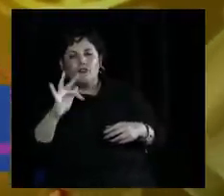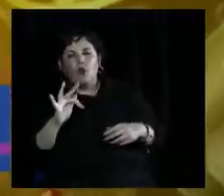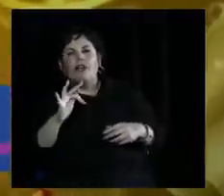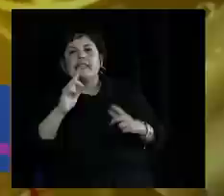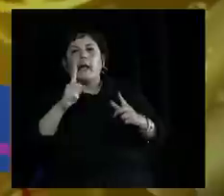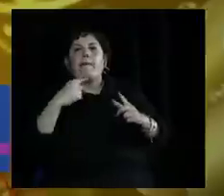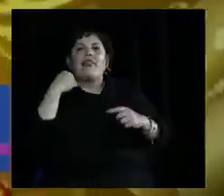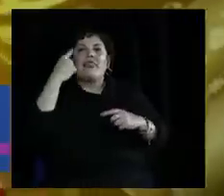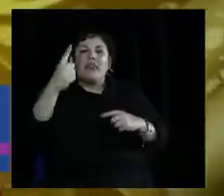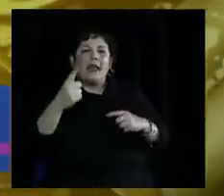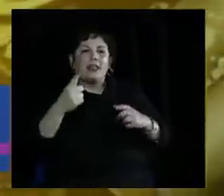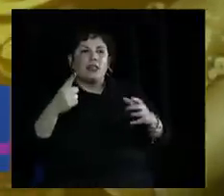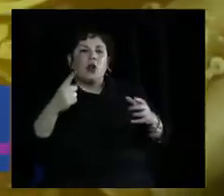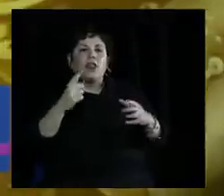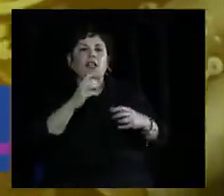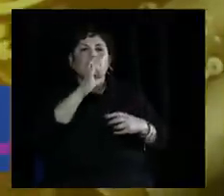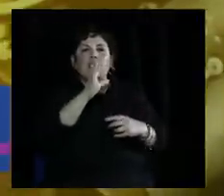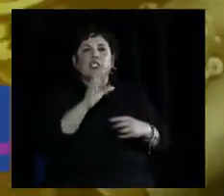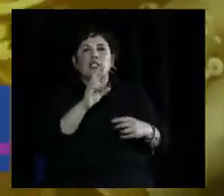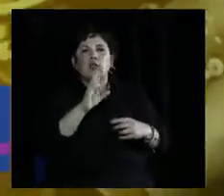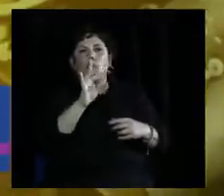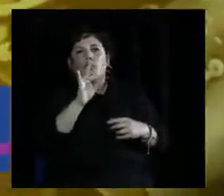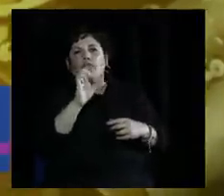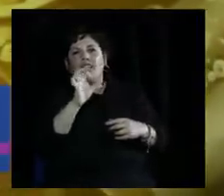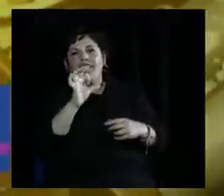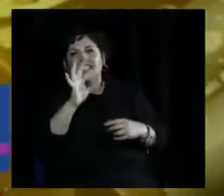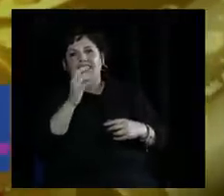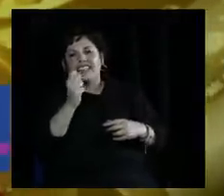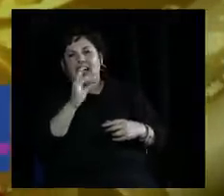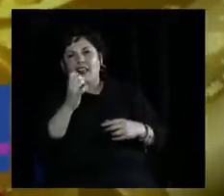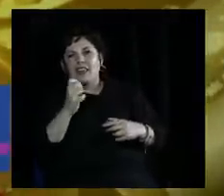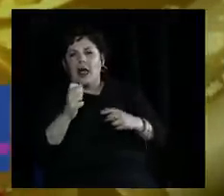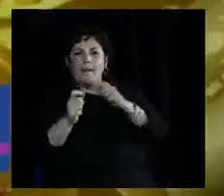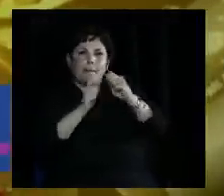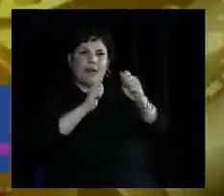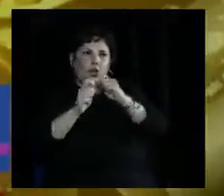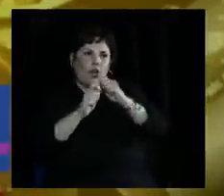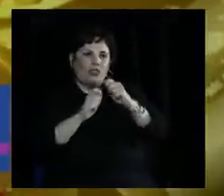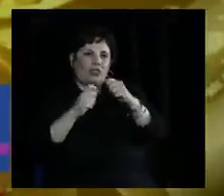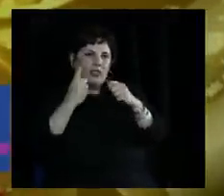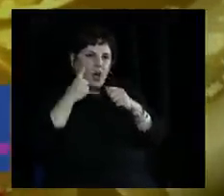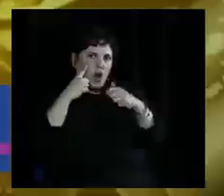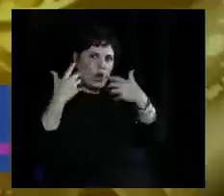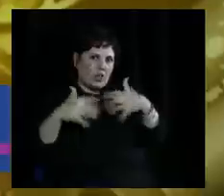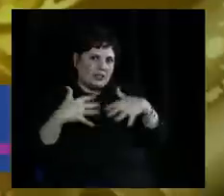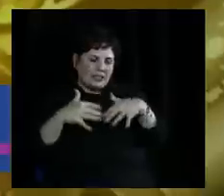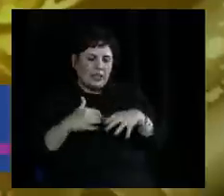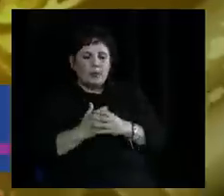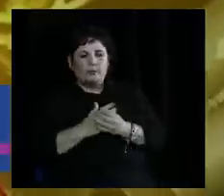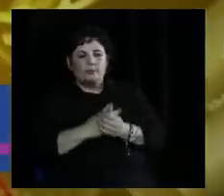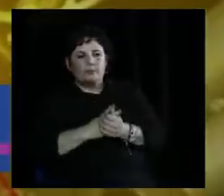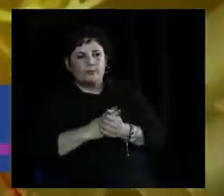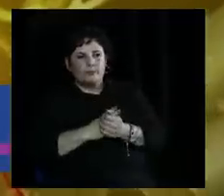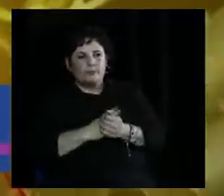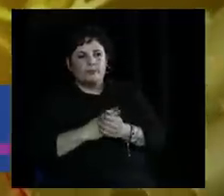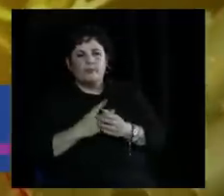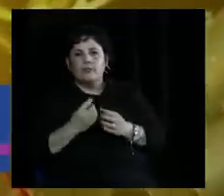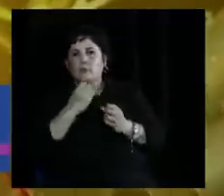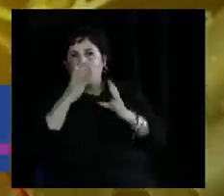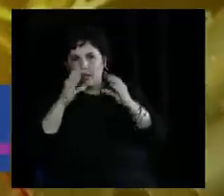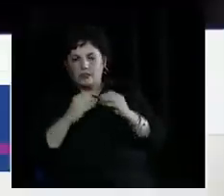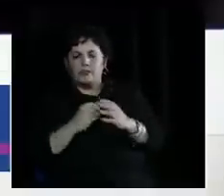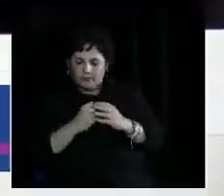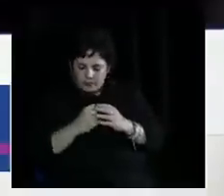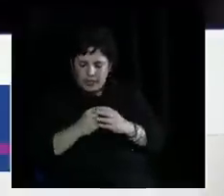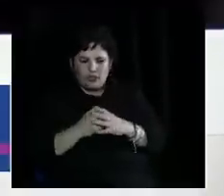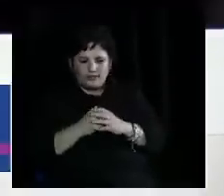Sudestada, y bueno, periodista con amplia trayectoria en nuestro país. Fabián, primero buenas noches. Buenas